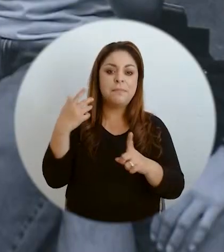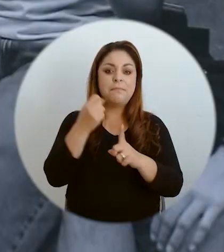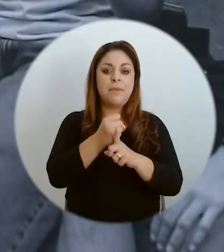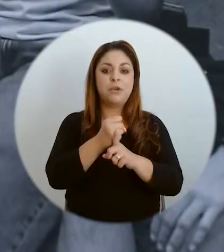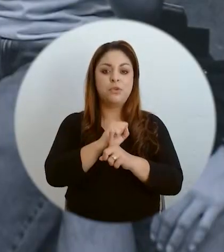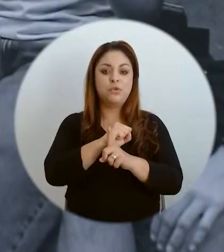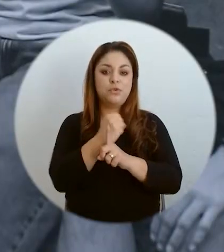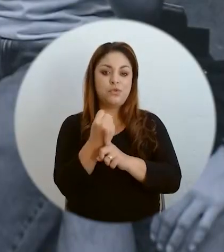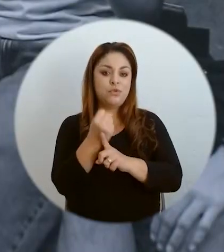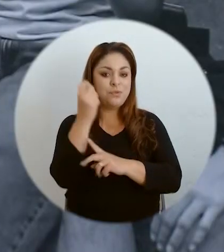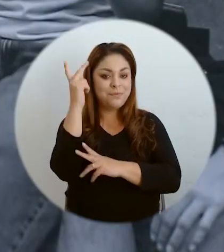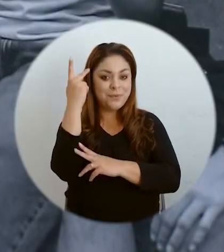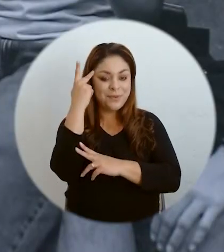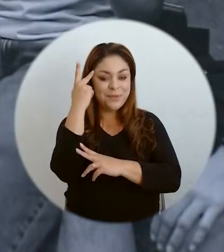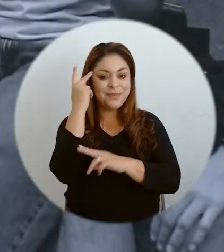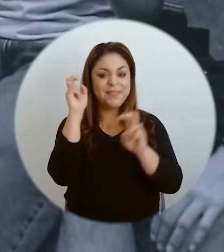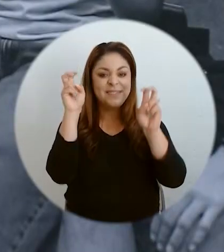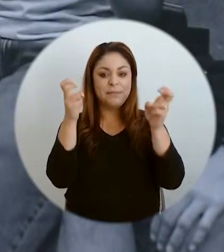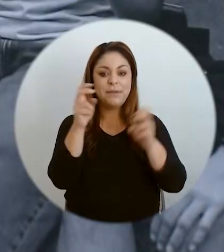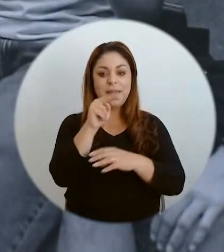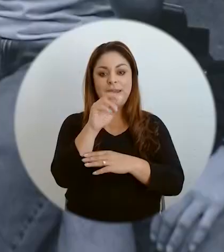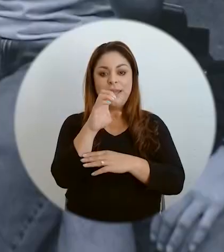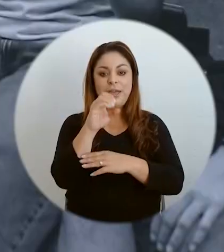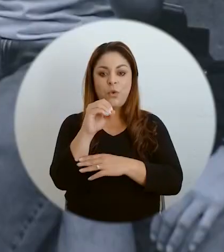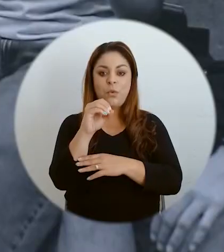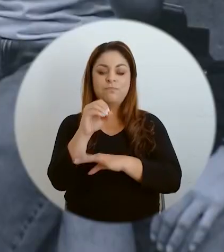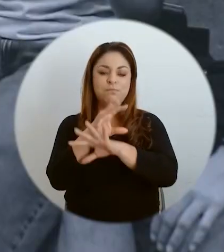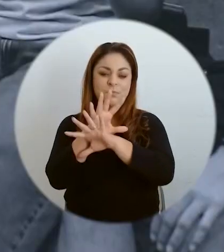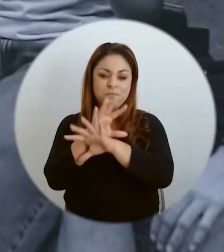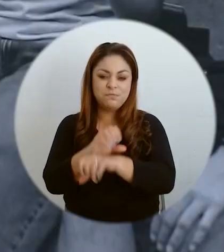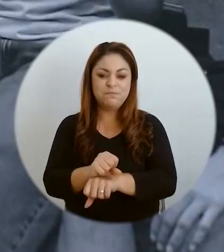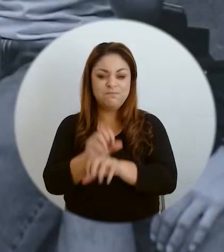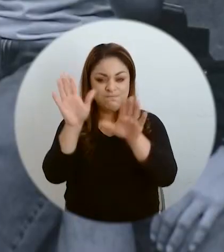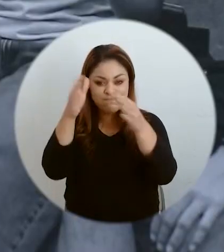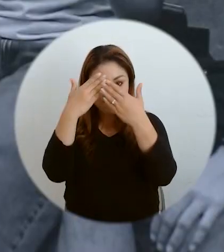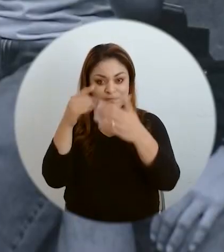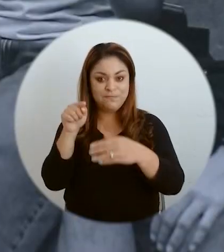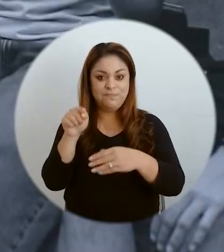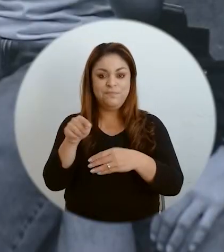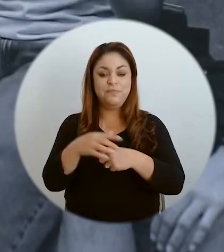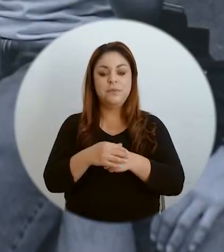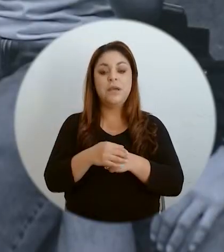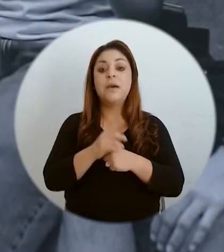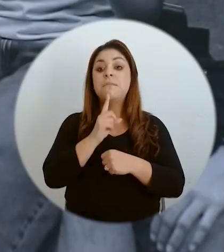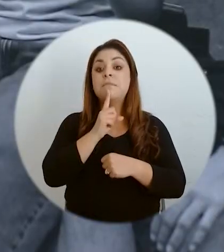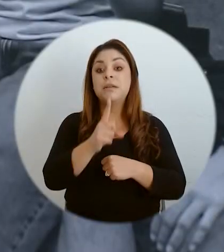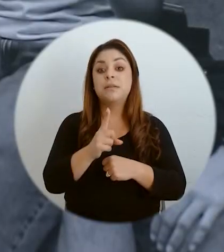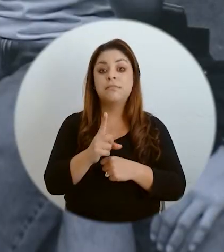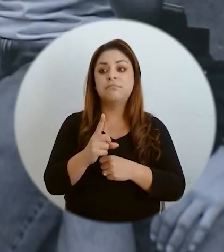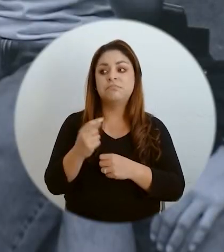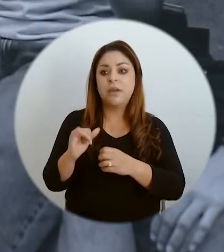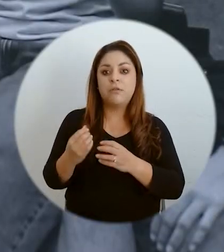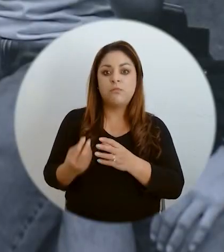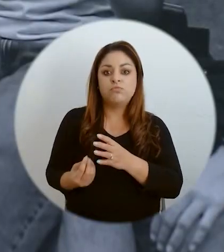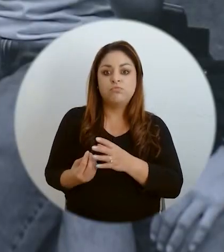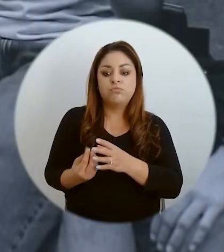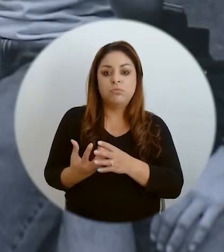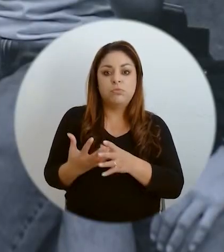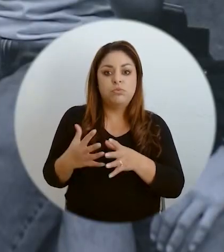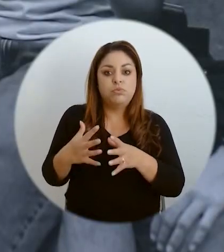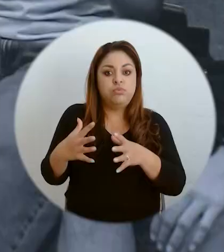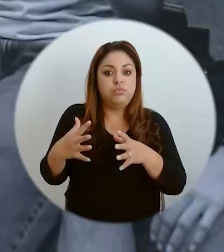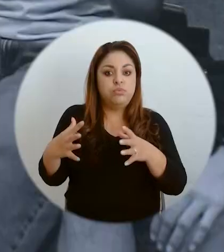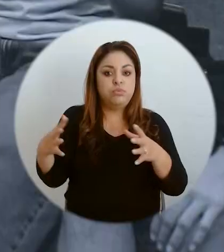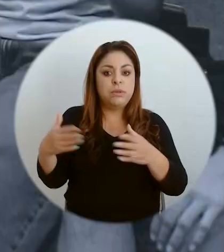del neoconservadurismo, un movimiento político pues que ha crecido con fuerza en los últimos años, sobre todo después